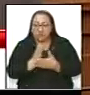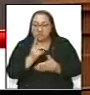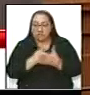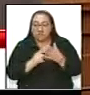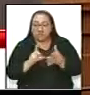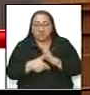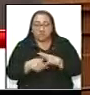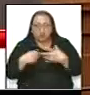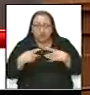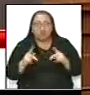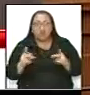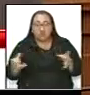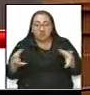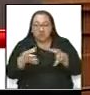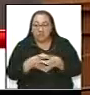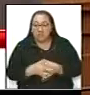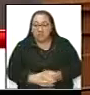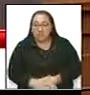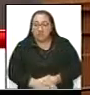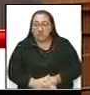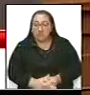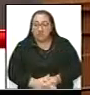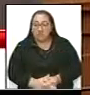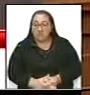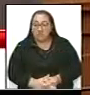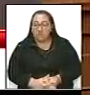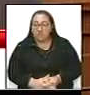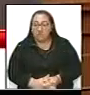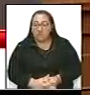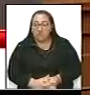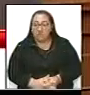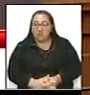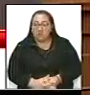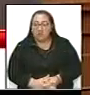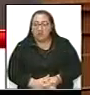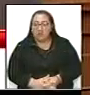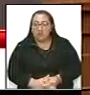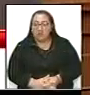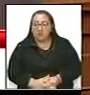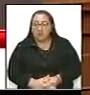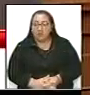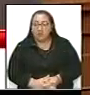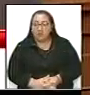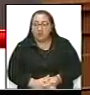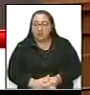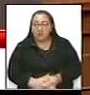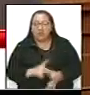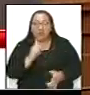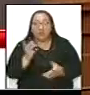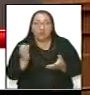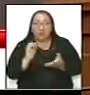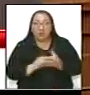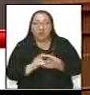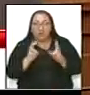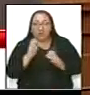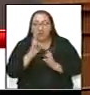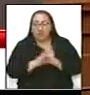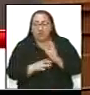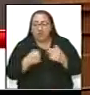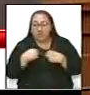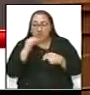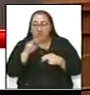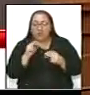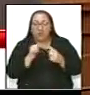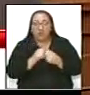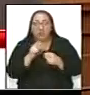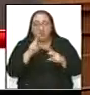nos permitan que la potestad sancionadora sea aplicada. Y finalmente hay un tema de fondo que tiene que ver con